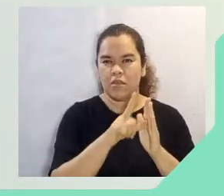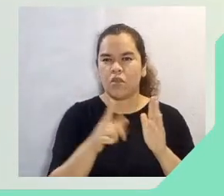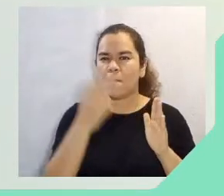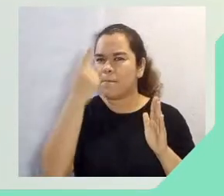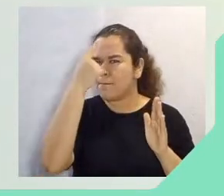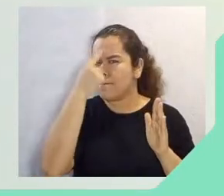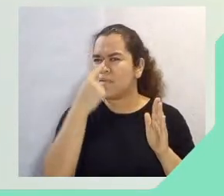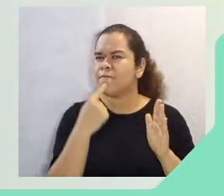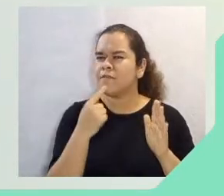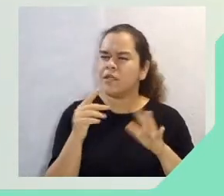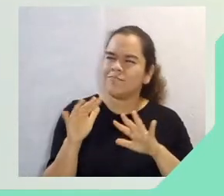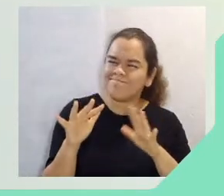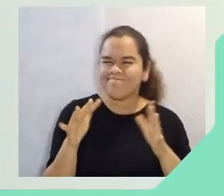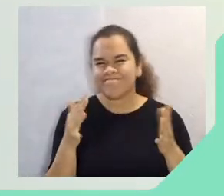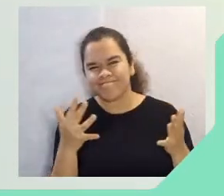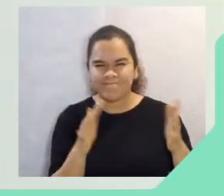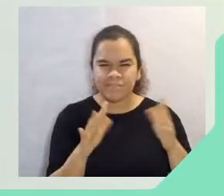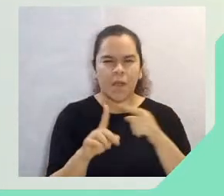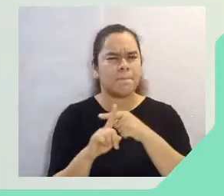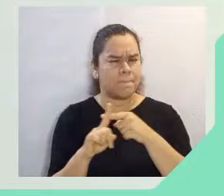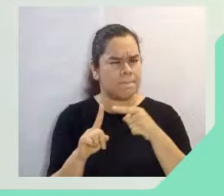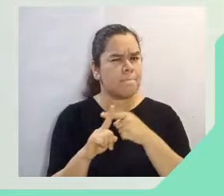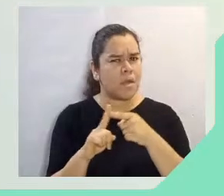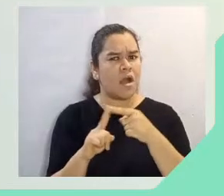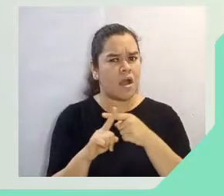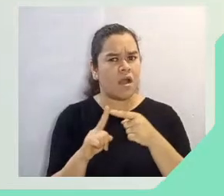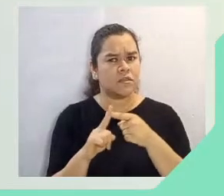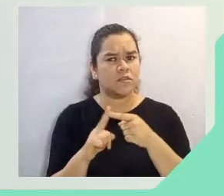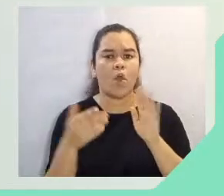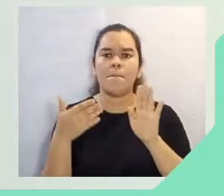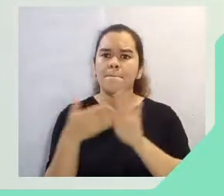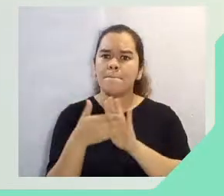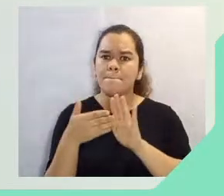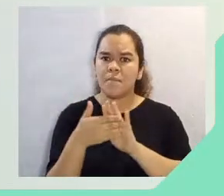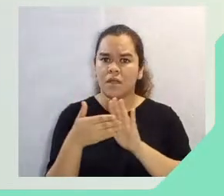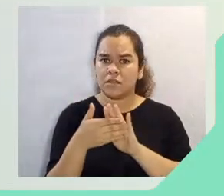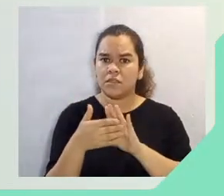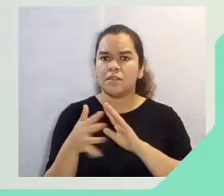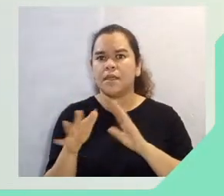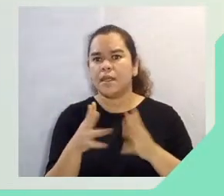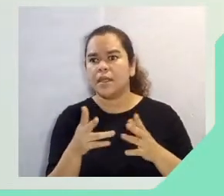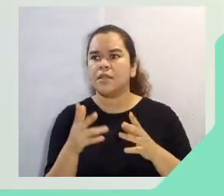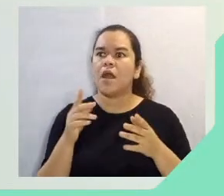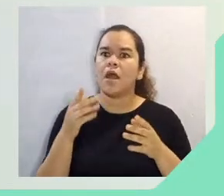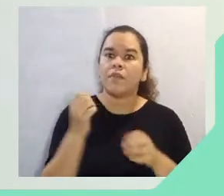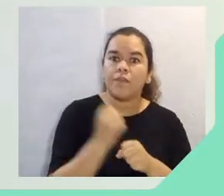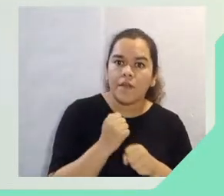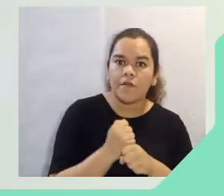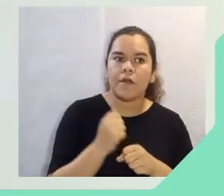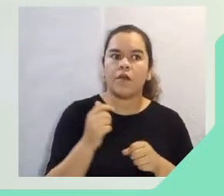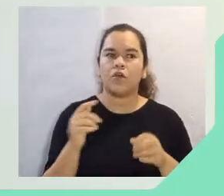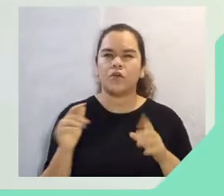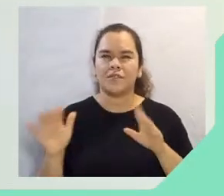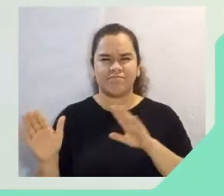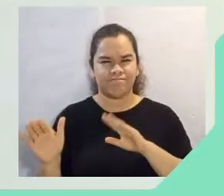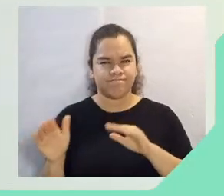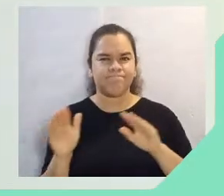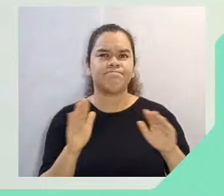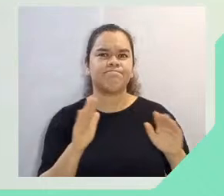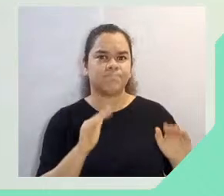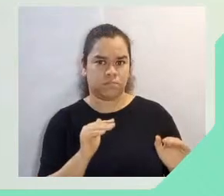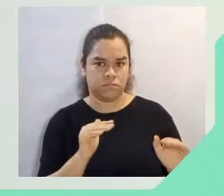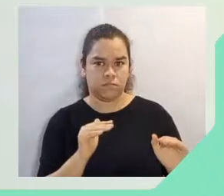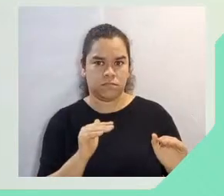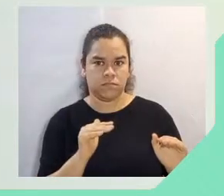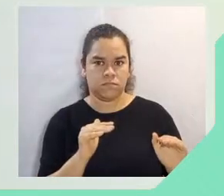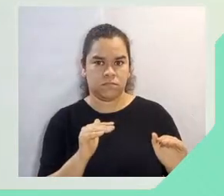muy similares, es tanto que comparten la mayoría de las incumbencias profesionales. Se puede